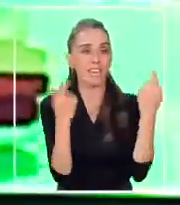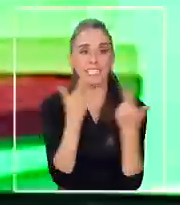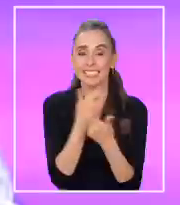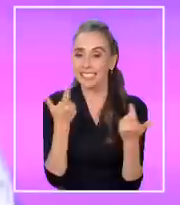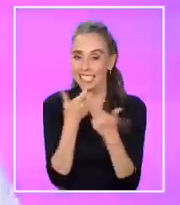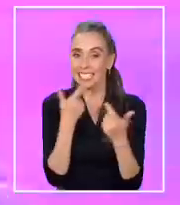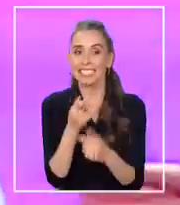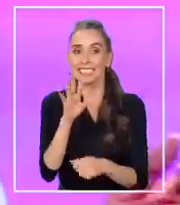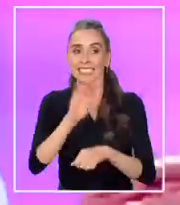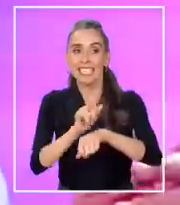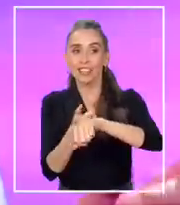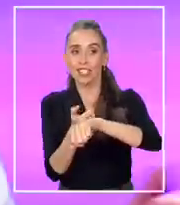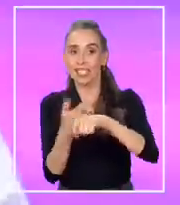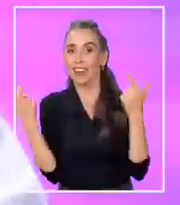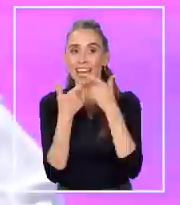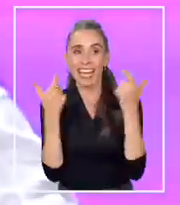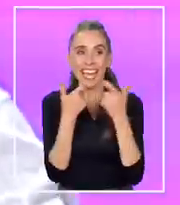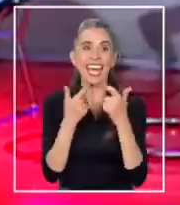Ya, 5 segundos para